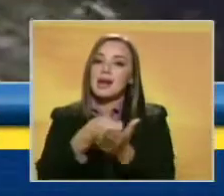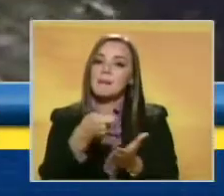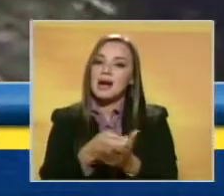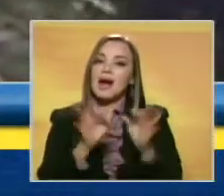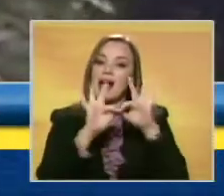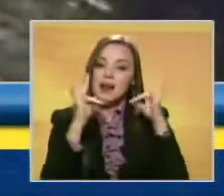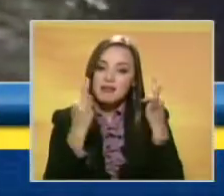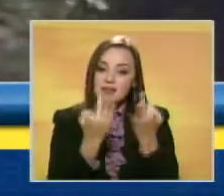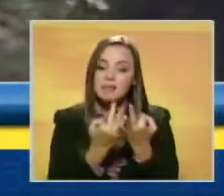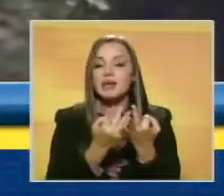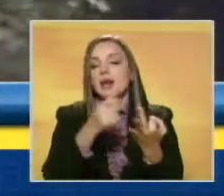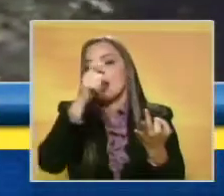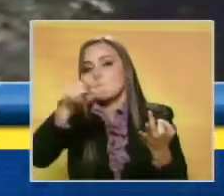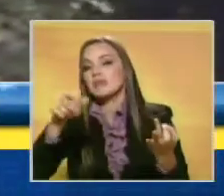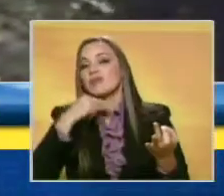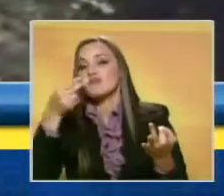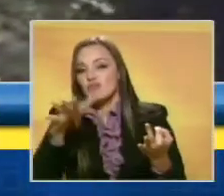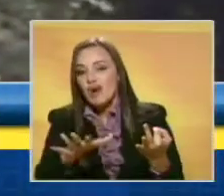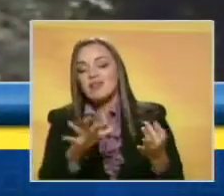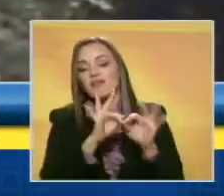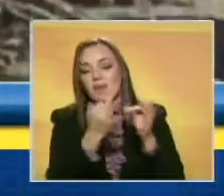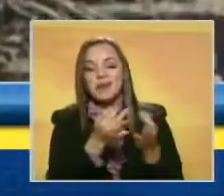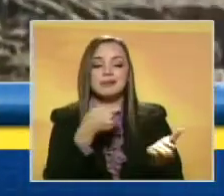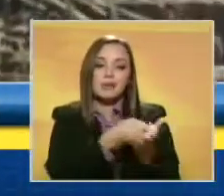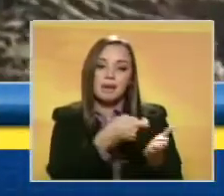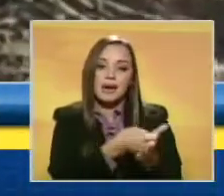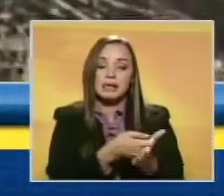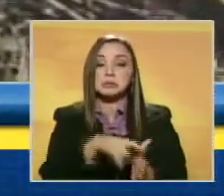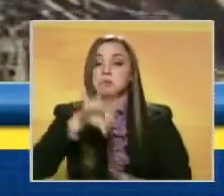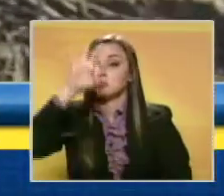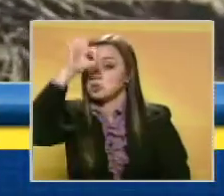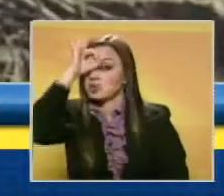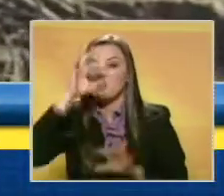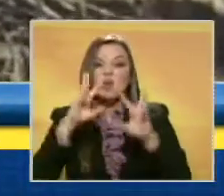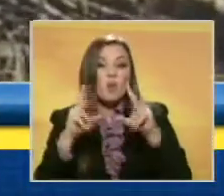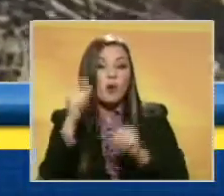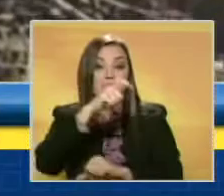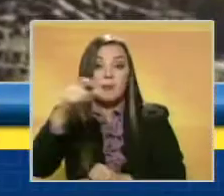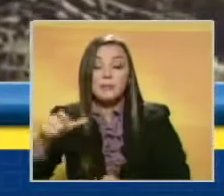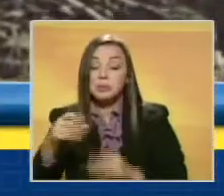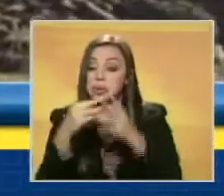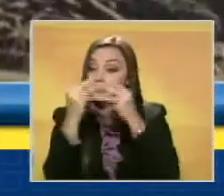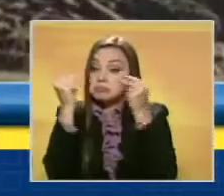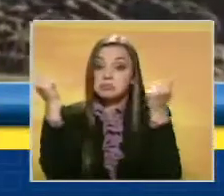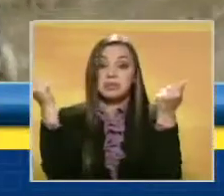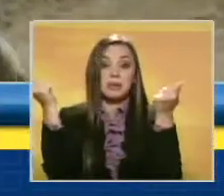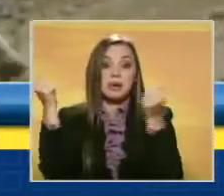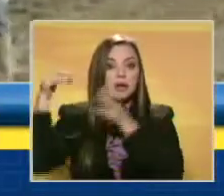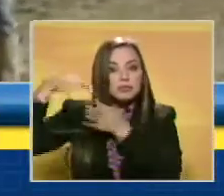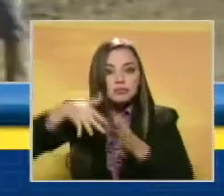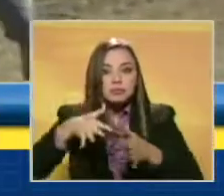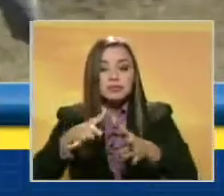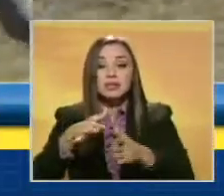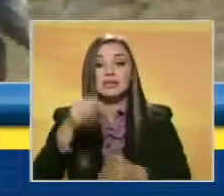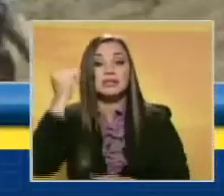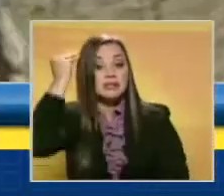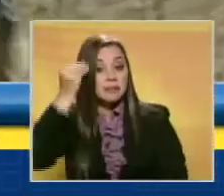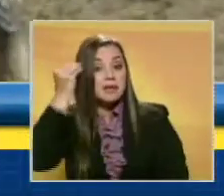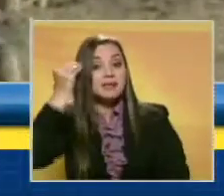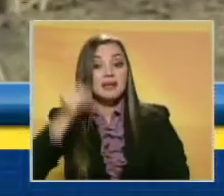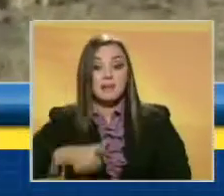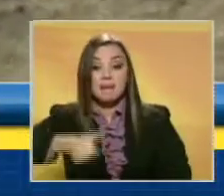familias de los fallecidos, mientras que reconoció que aún no se sabe la cifra exacta de personas desaparecidas, pero se registran más de